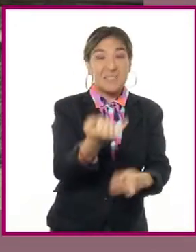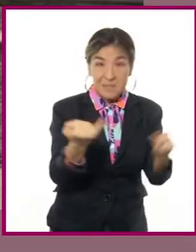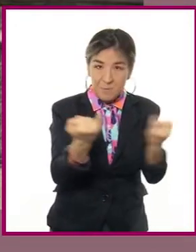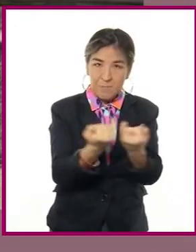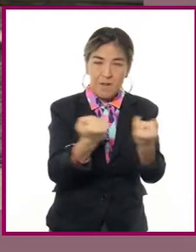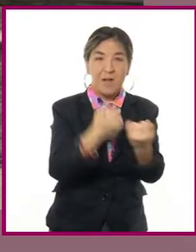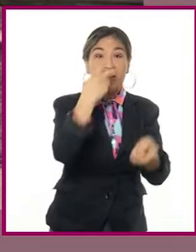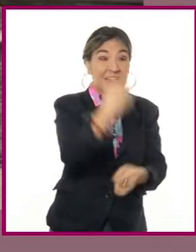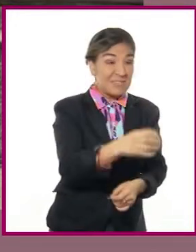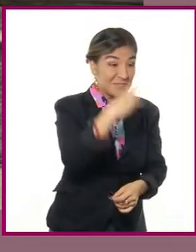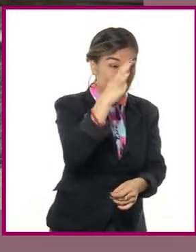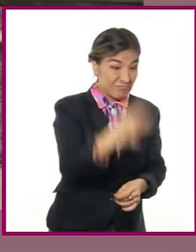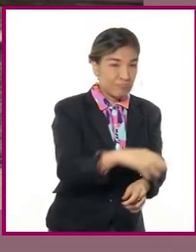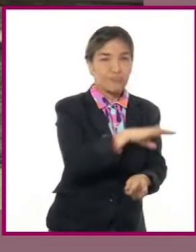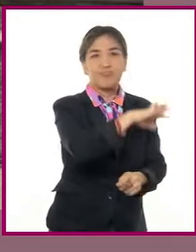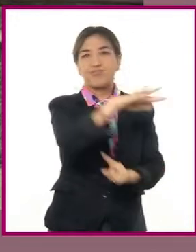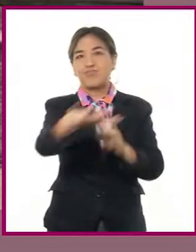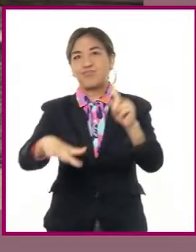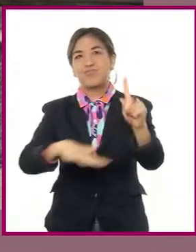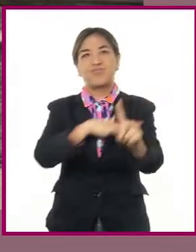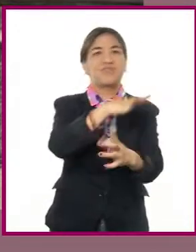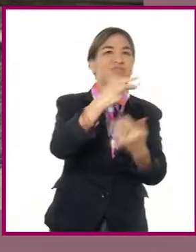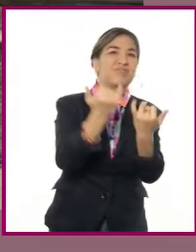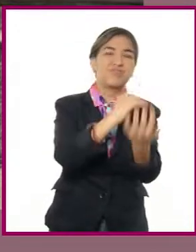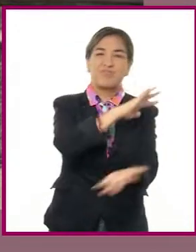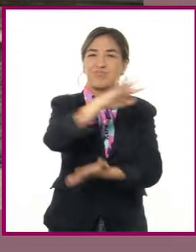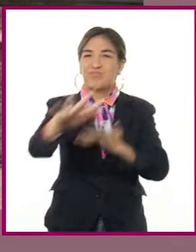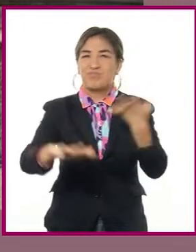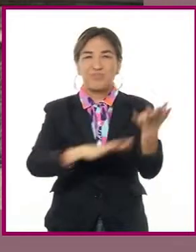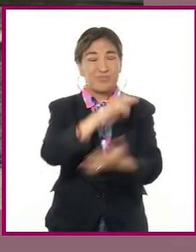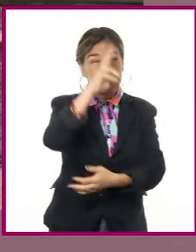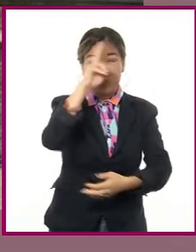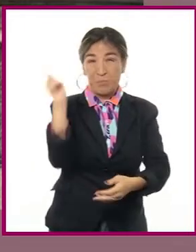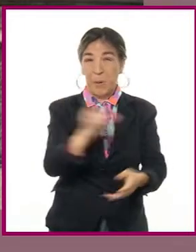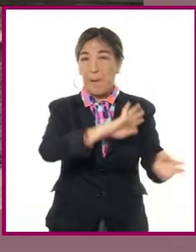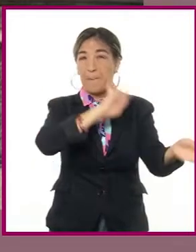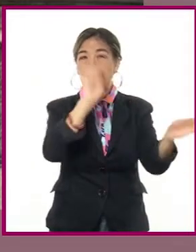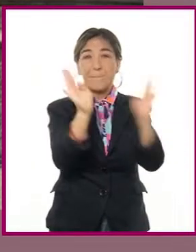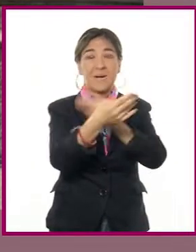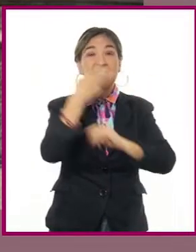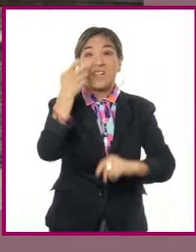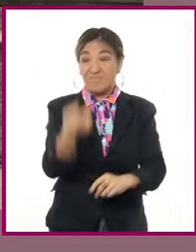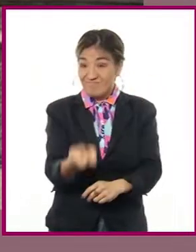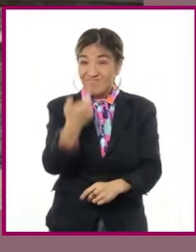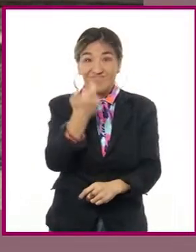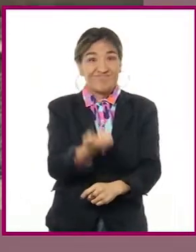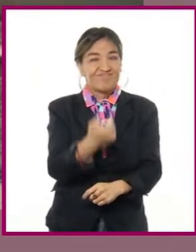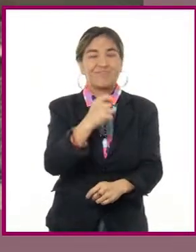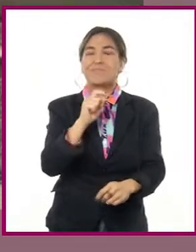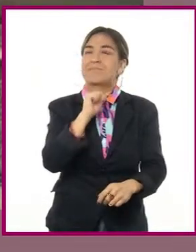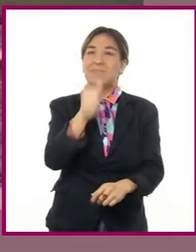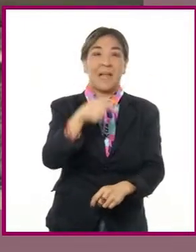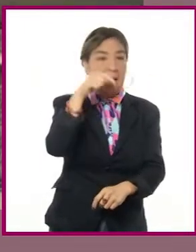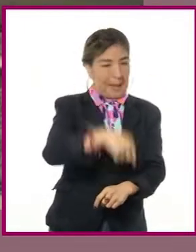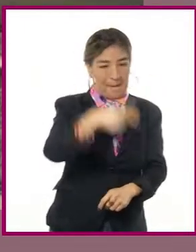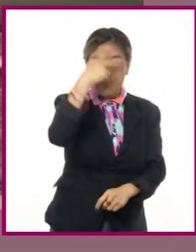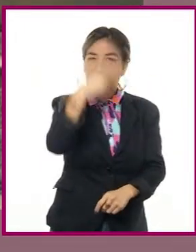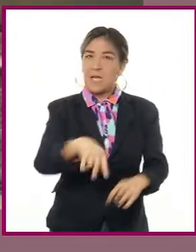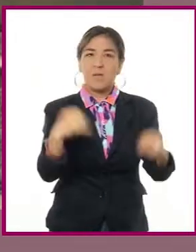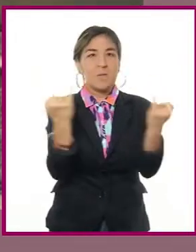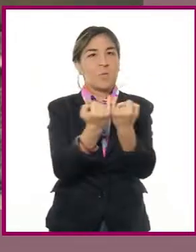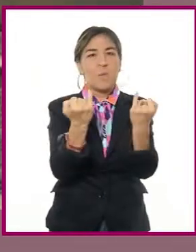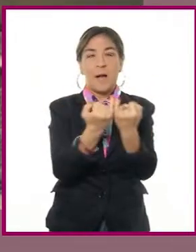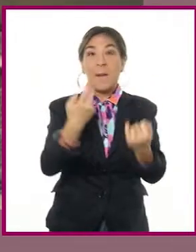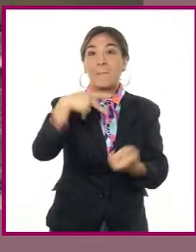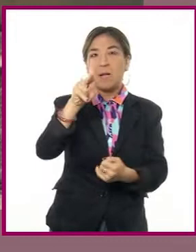del mundo. Hubo un desempleo enorme, también en México, pero no